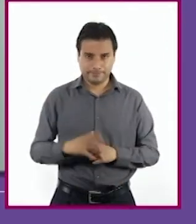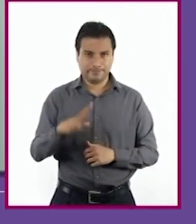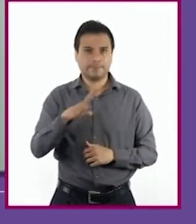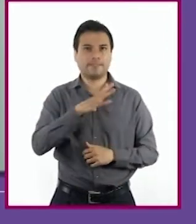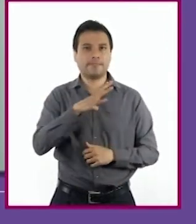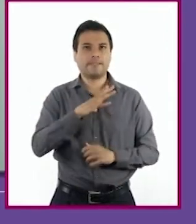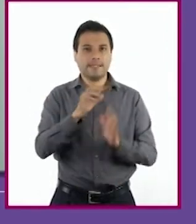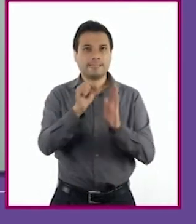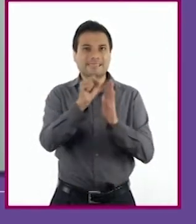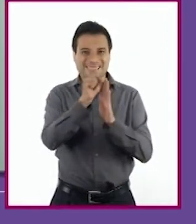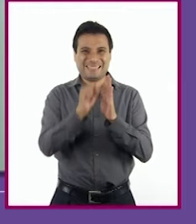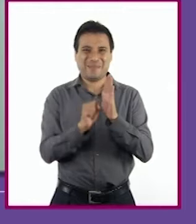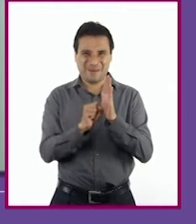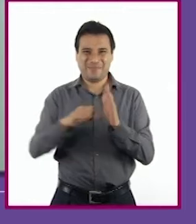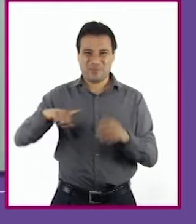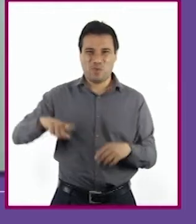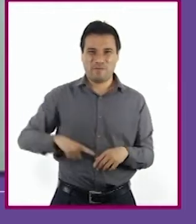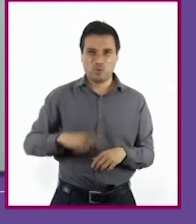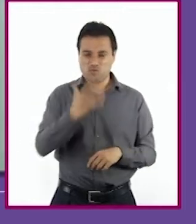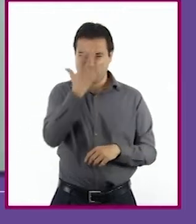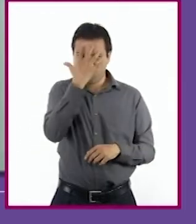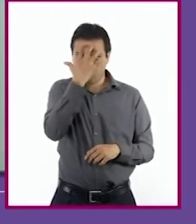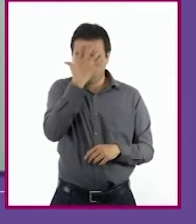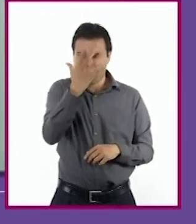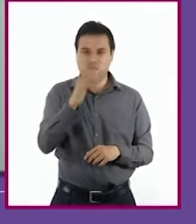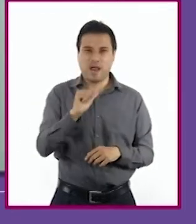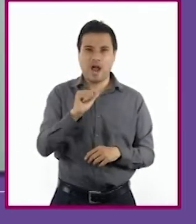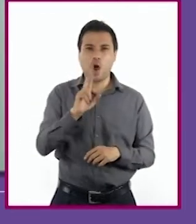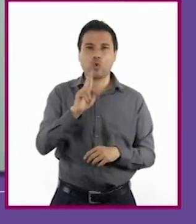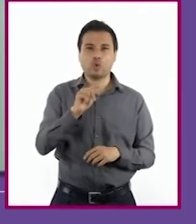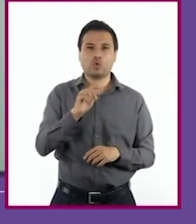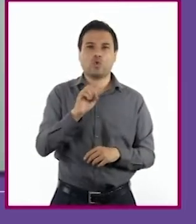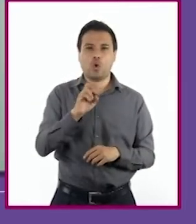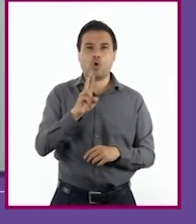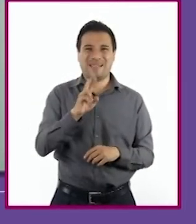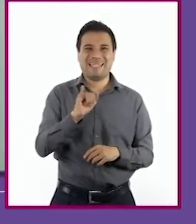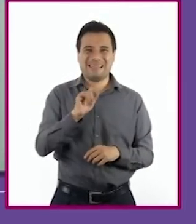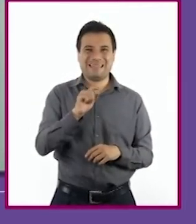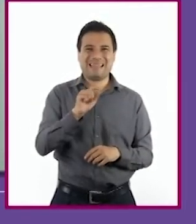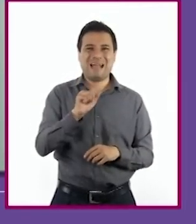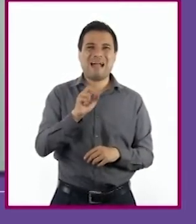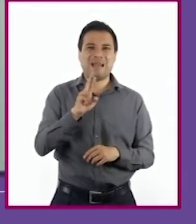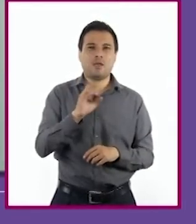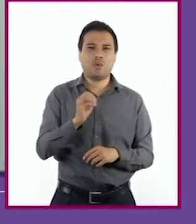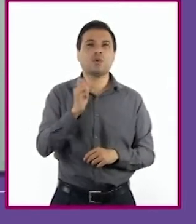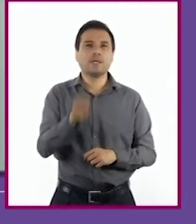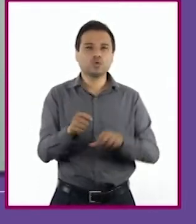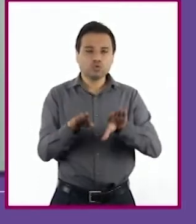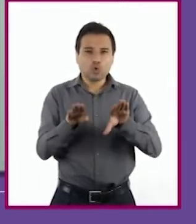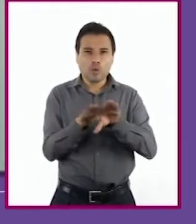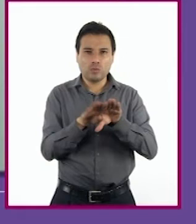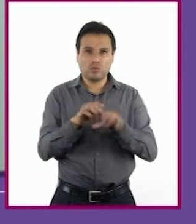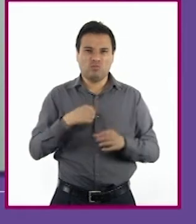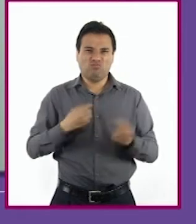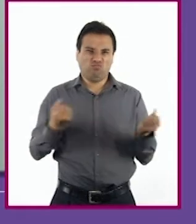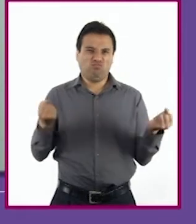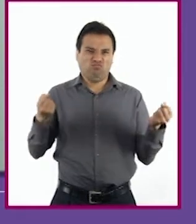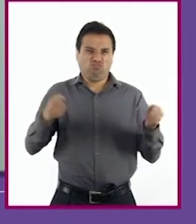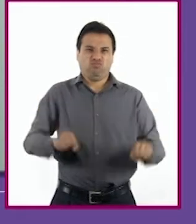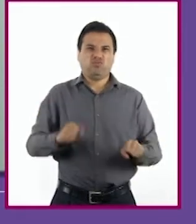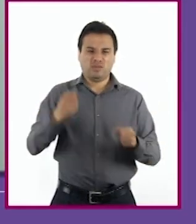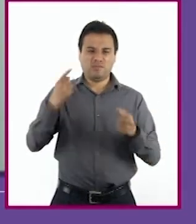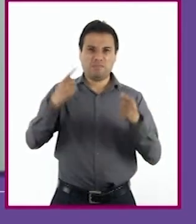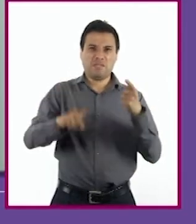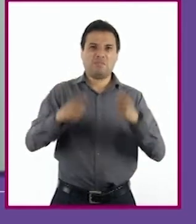sistema autoritario. Es un régimen político que abusa de su autoridad, como lo describe su